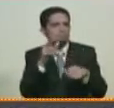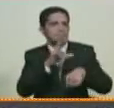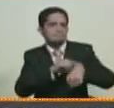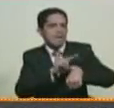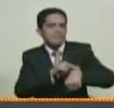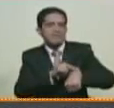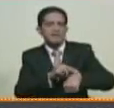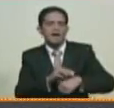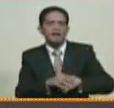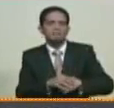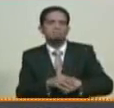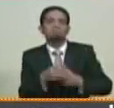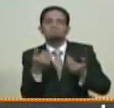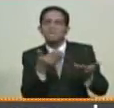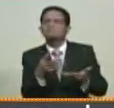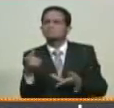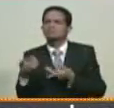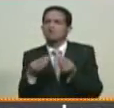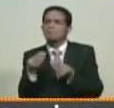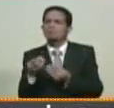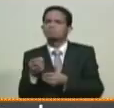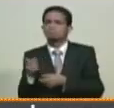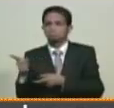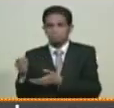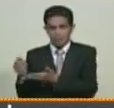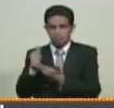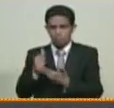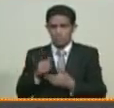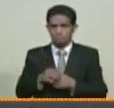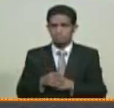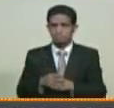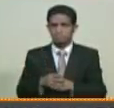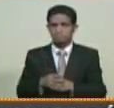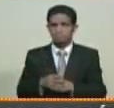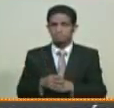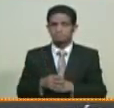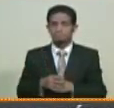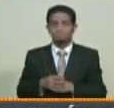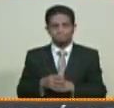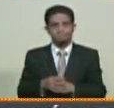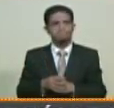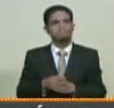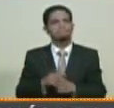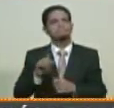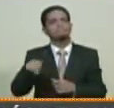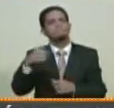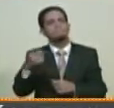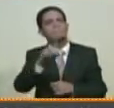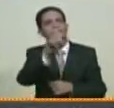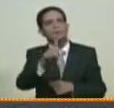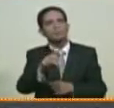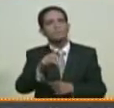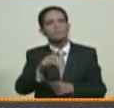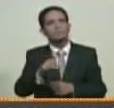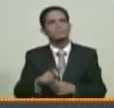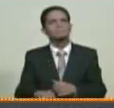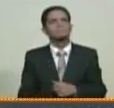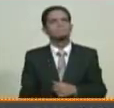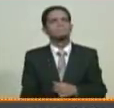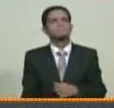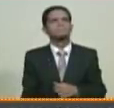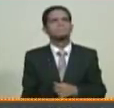el sistema dentro cada año como hacemos siguiente pregunta había otra de las